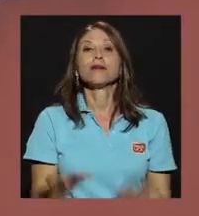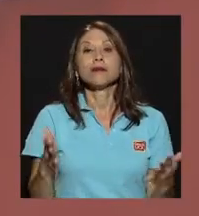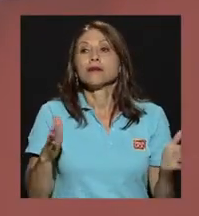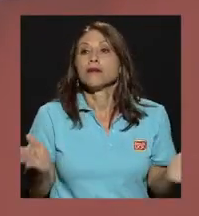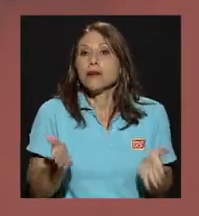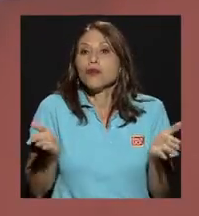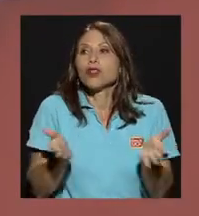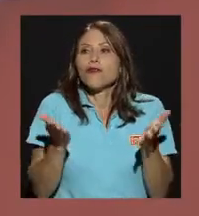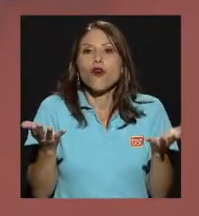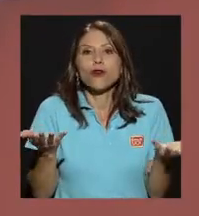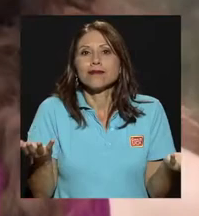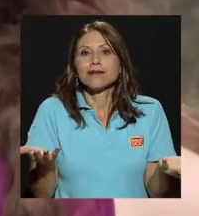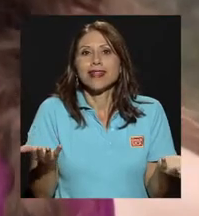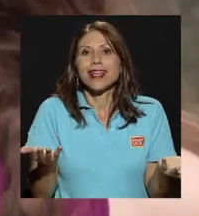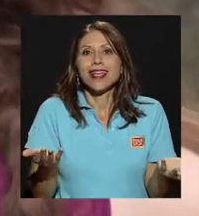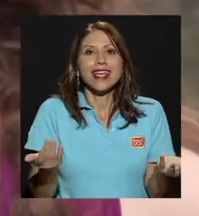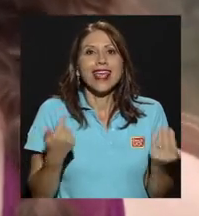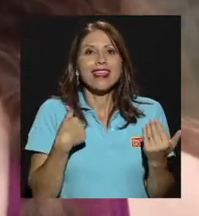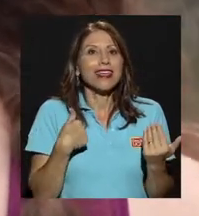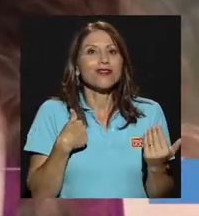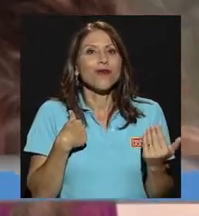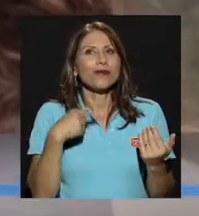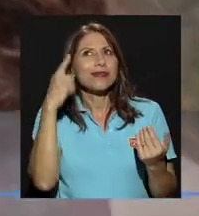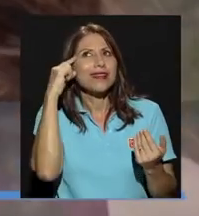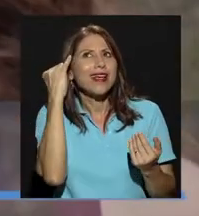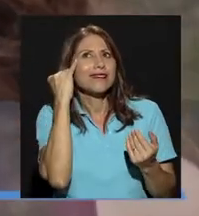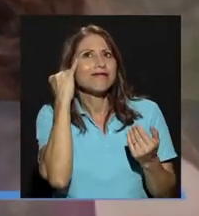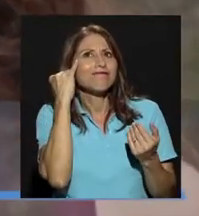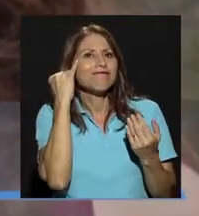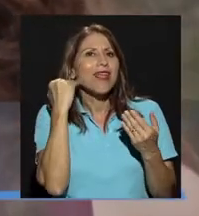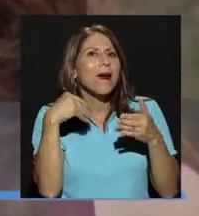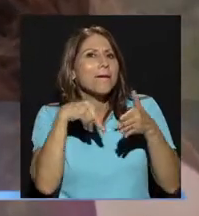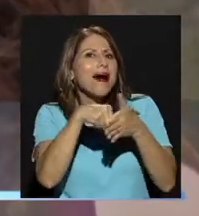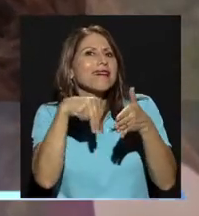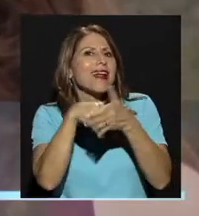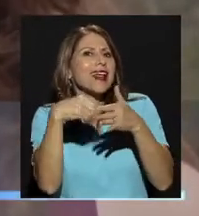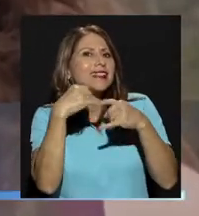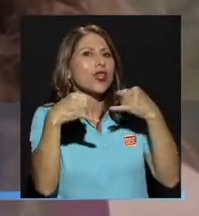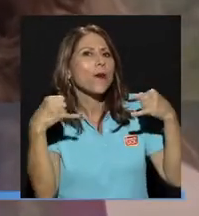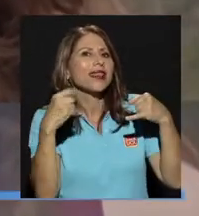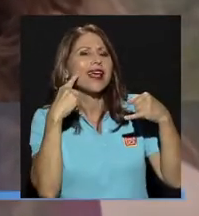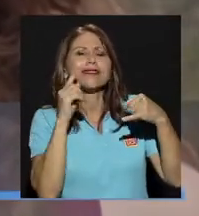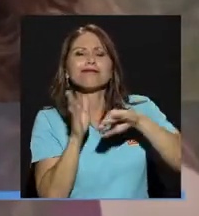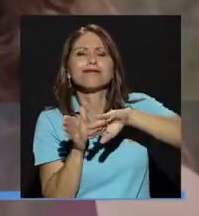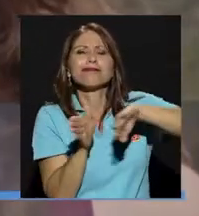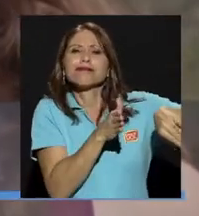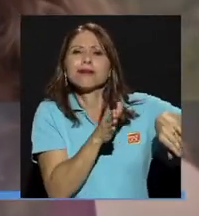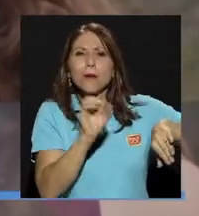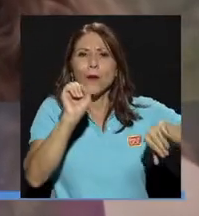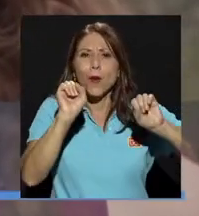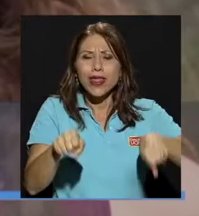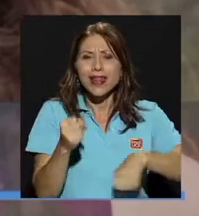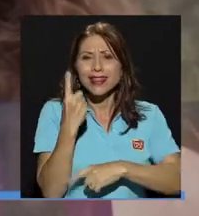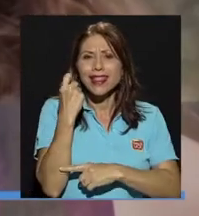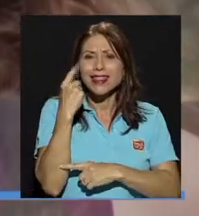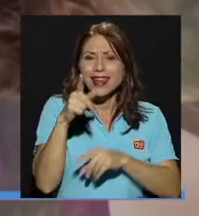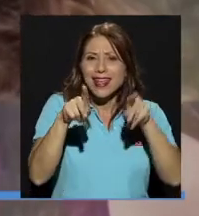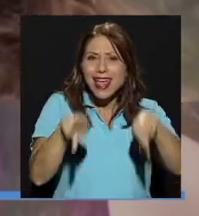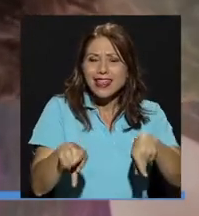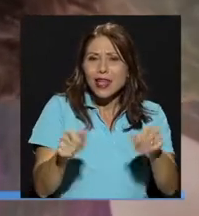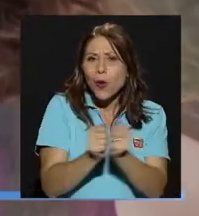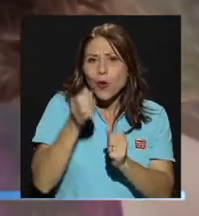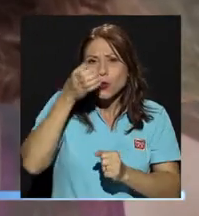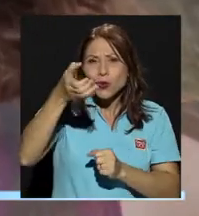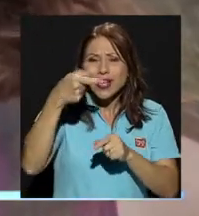Me motivó el hecho de que brincarme las barreras idiomáticas y poder entender gente de culturas distintas a las nuestras